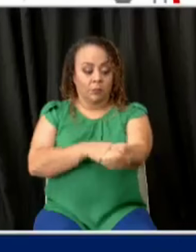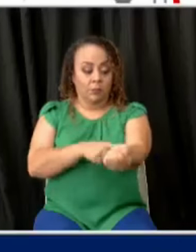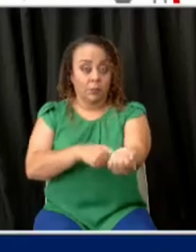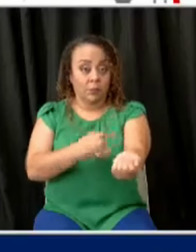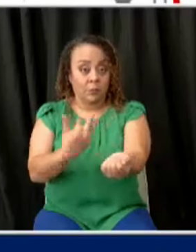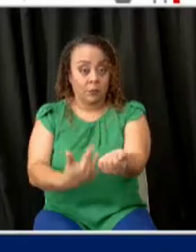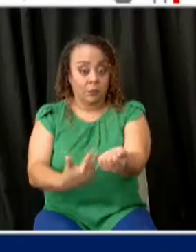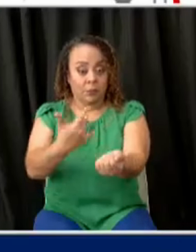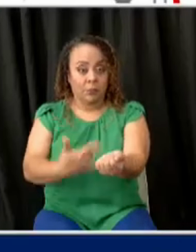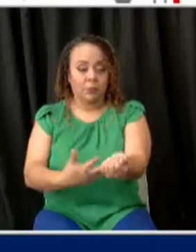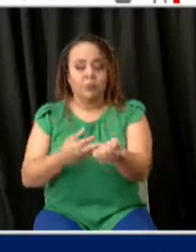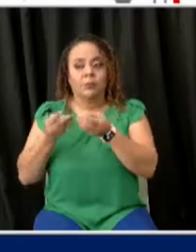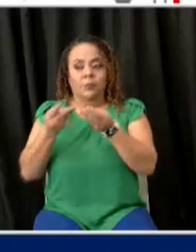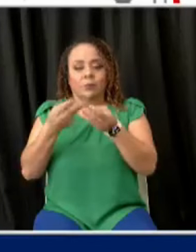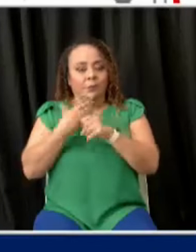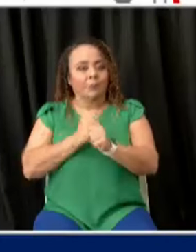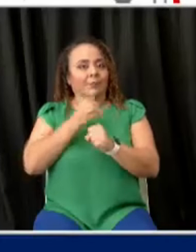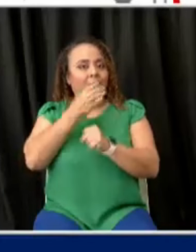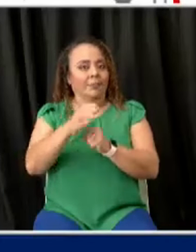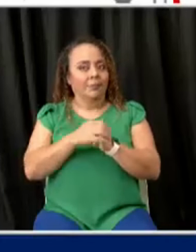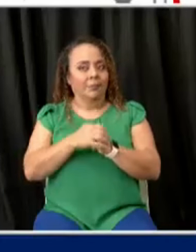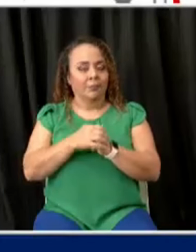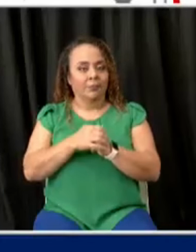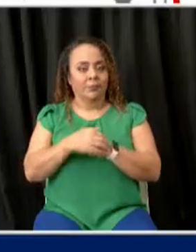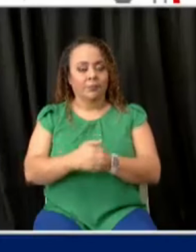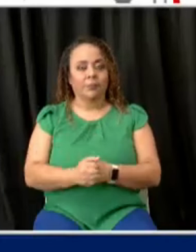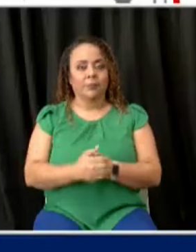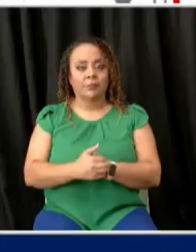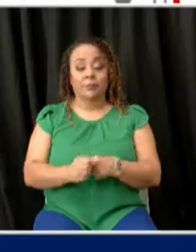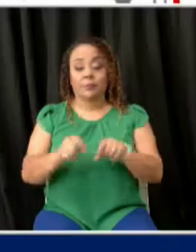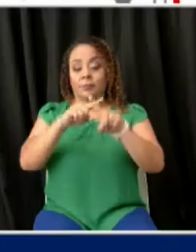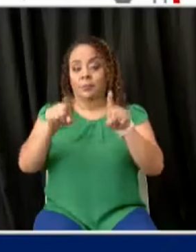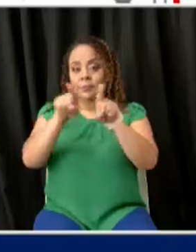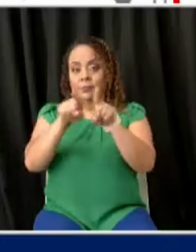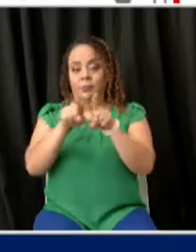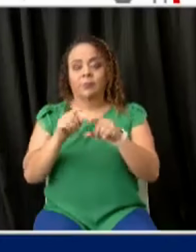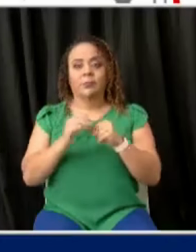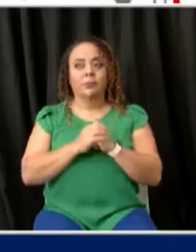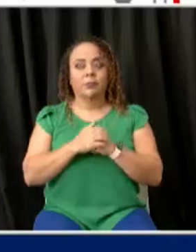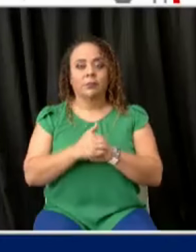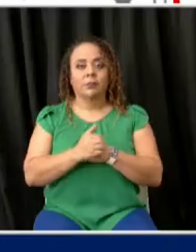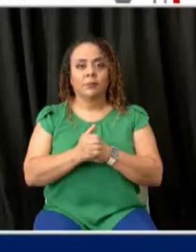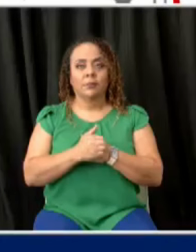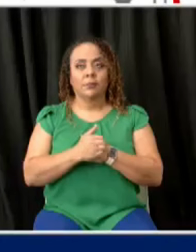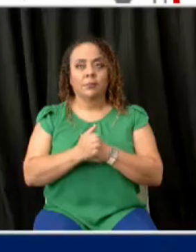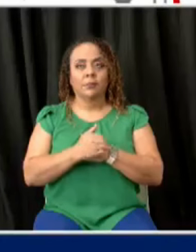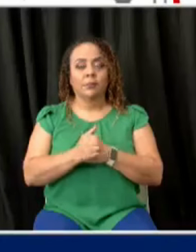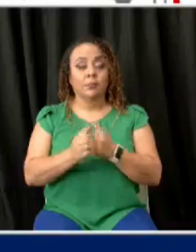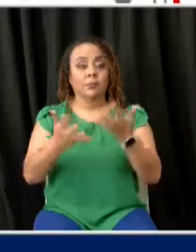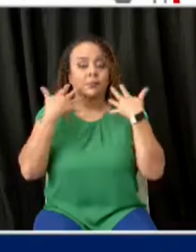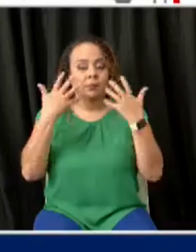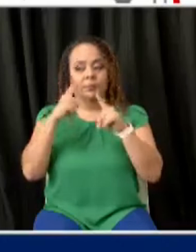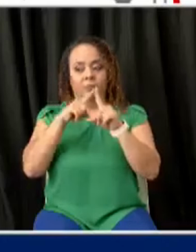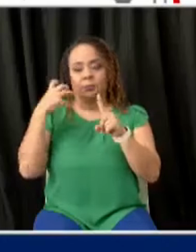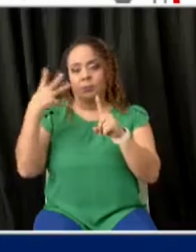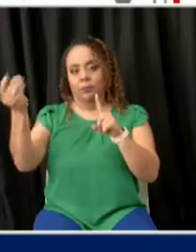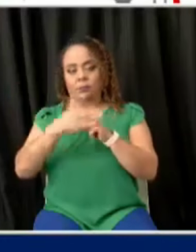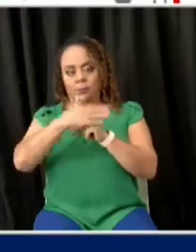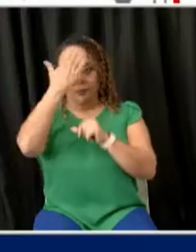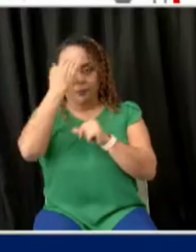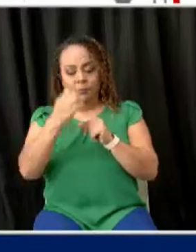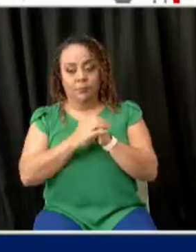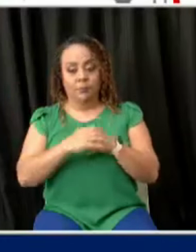está produciéndose calor del metabolismo. Pero también está el calor que se genera de fuera. ¿Por qué?